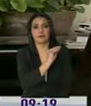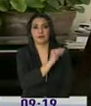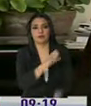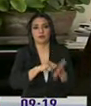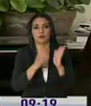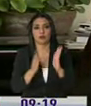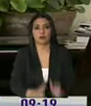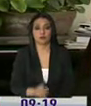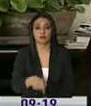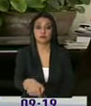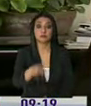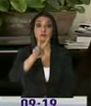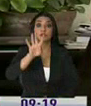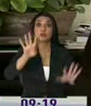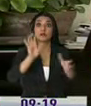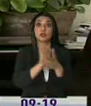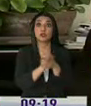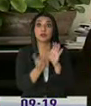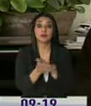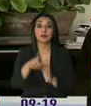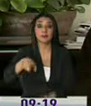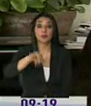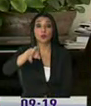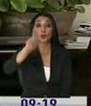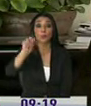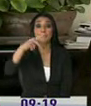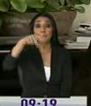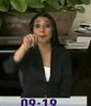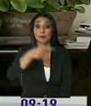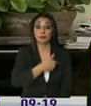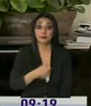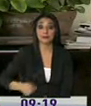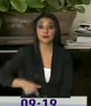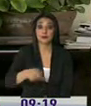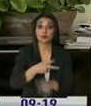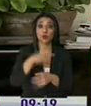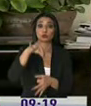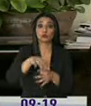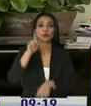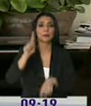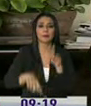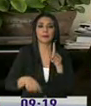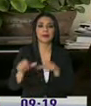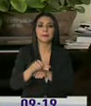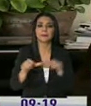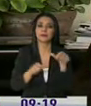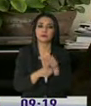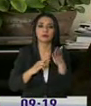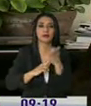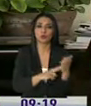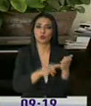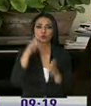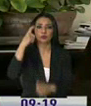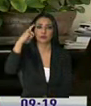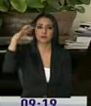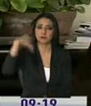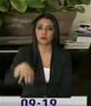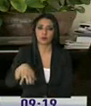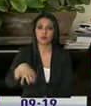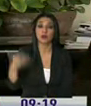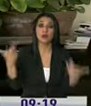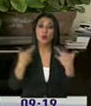del día 29 de noviembre el señor Pozzo no puede administrar más recursos del Estado, que efectivamente